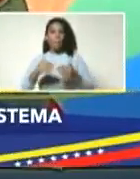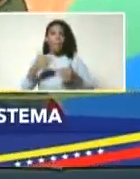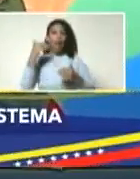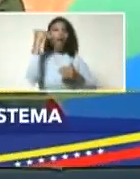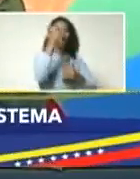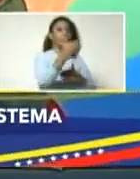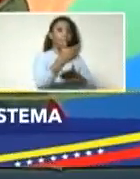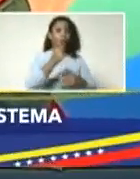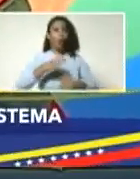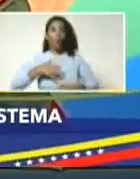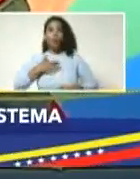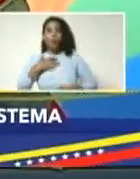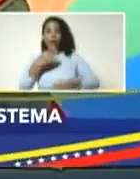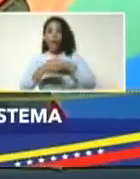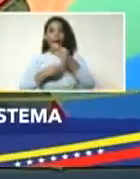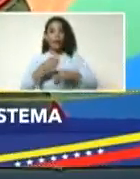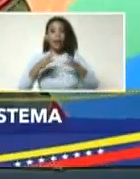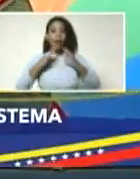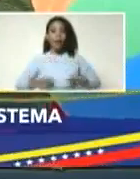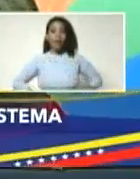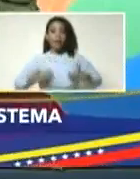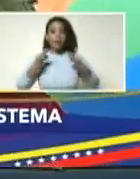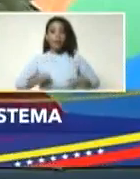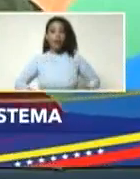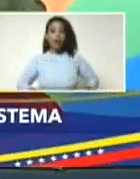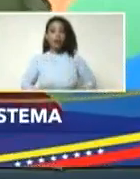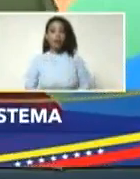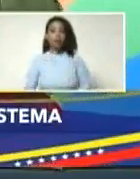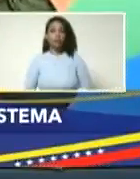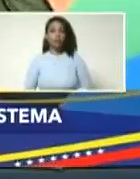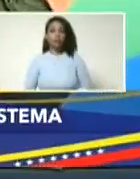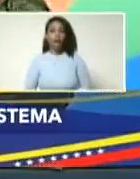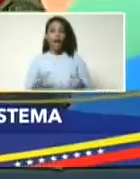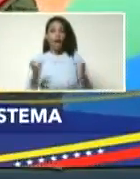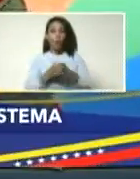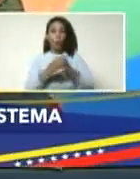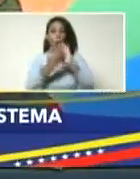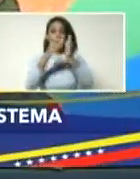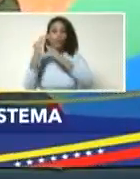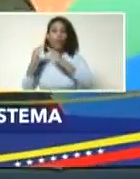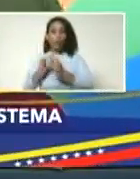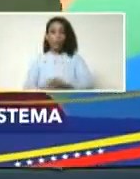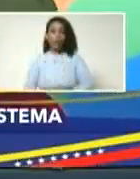de lo que pueda ser físicamente la bricomil como tal,